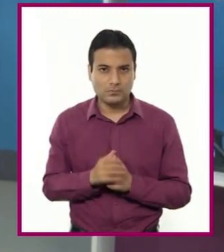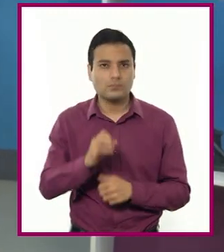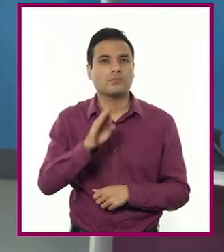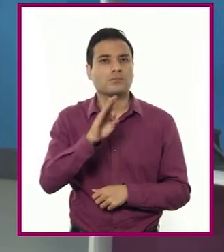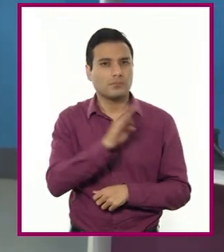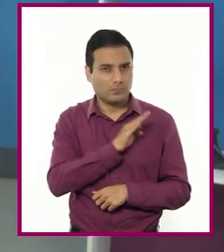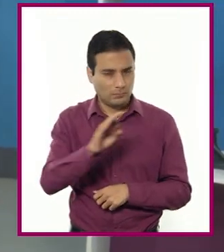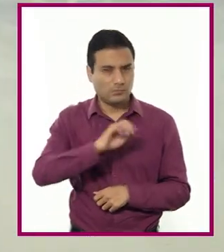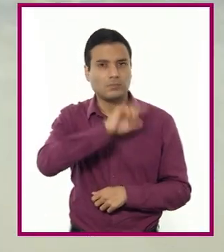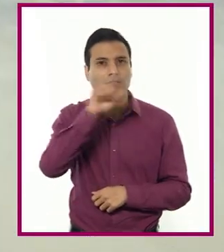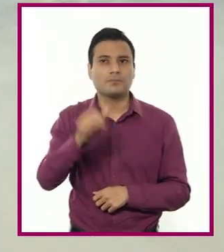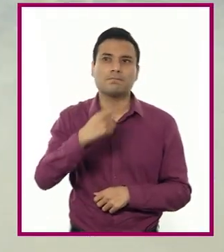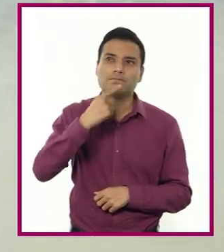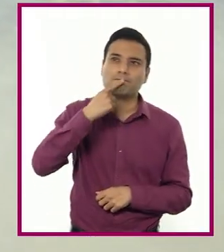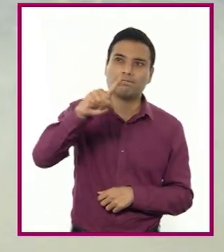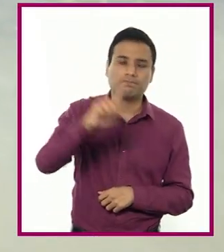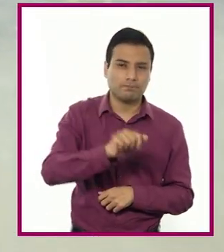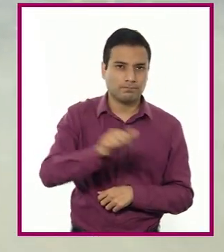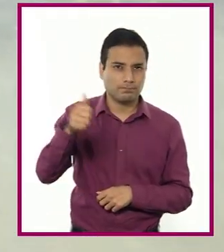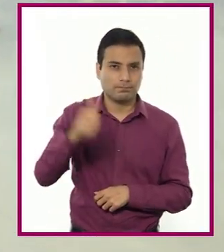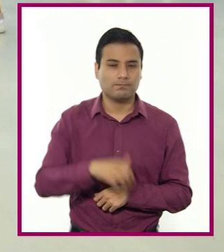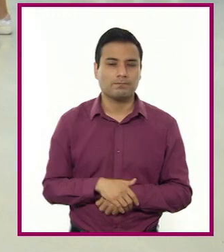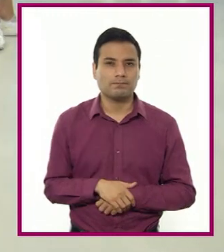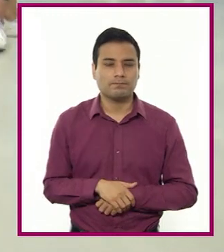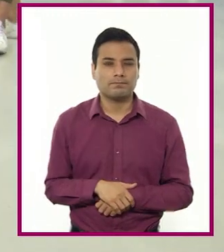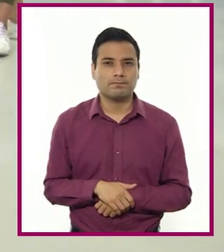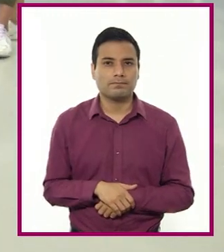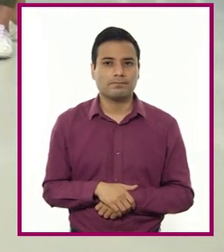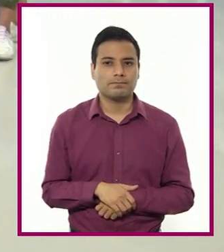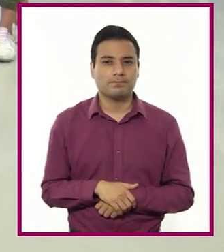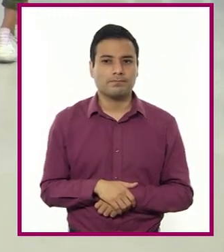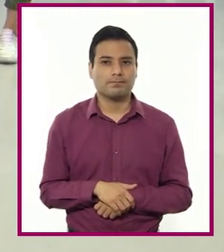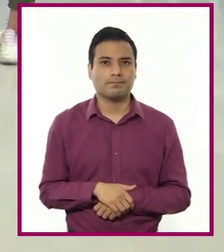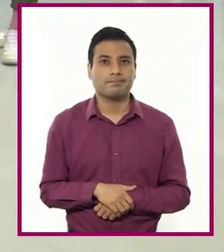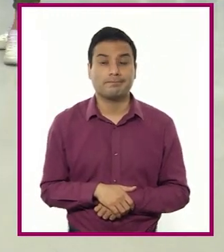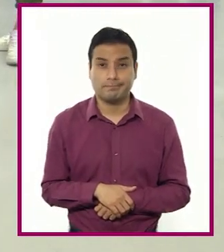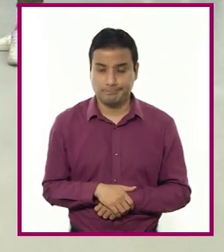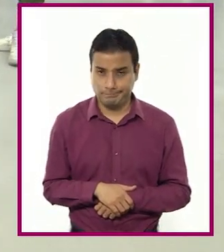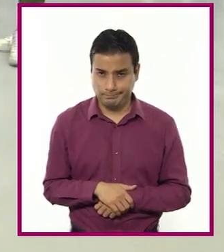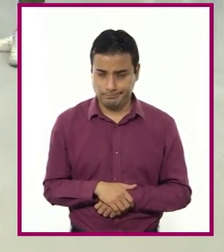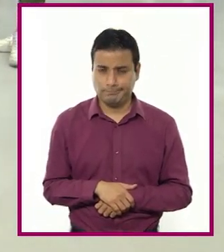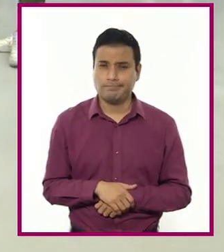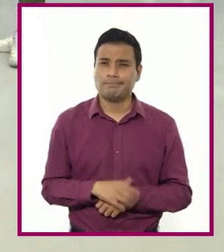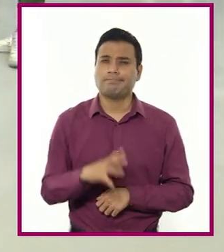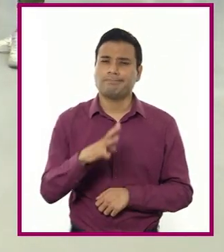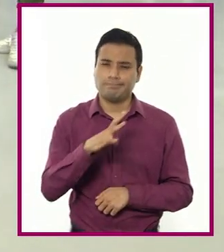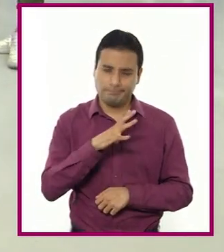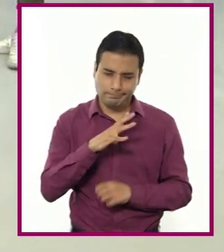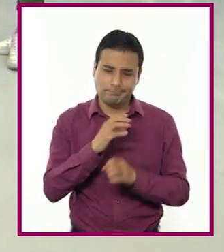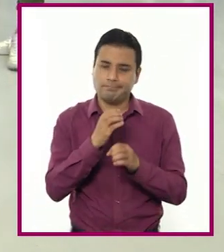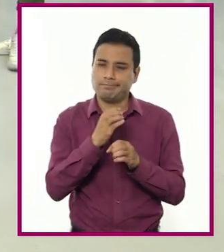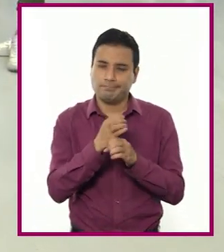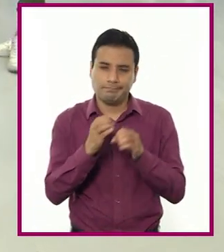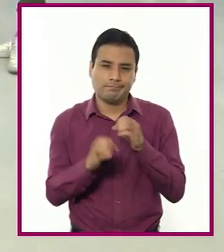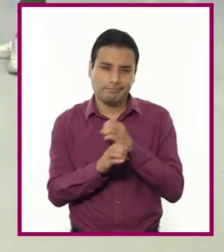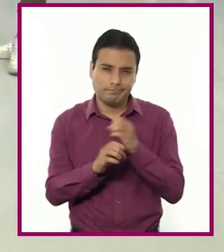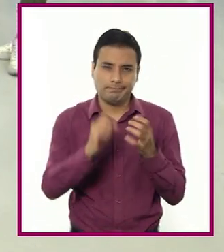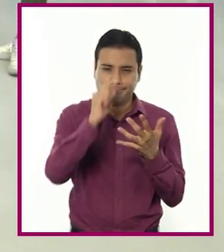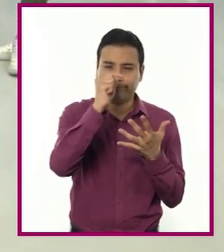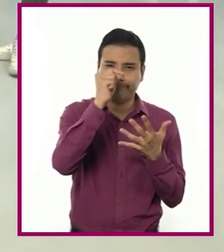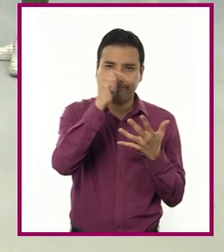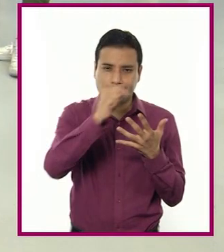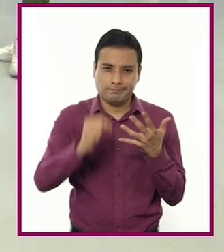un procedimiento. En todas las sociedades hay muchos aspectos que mejorar en cuanto al